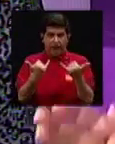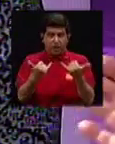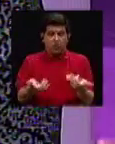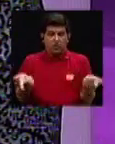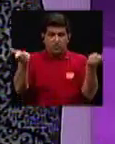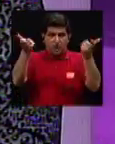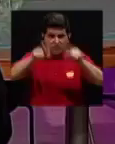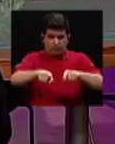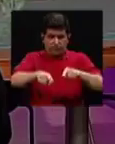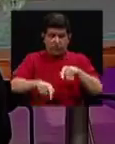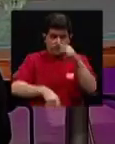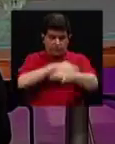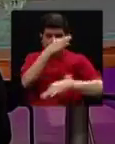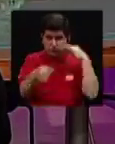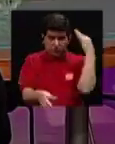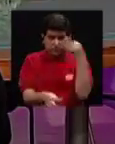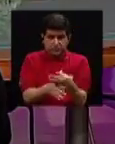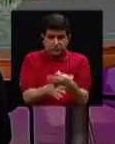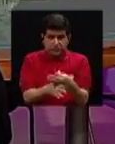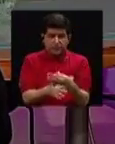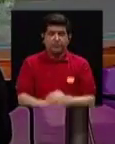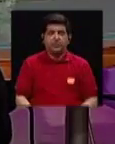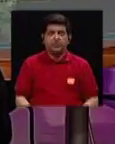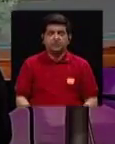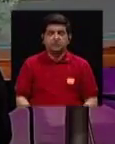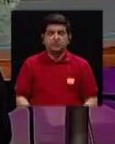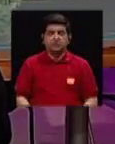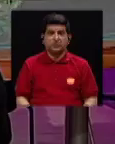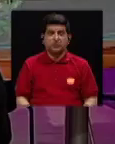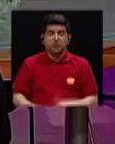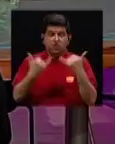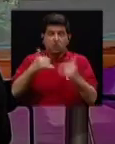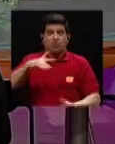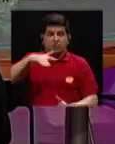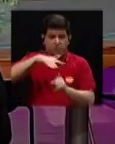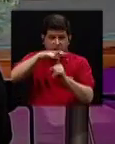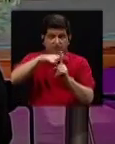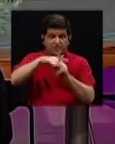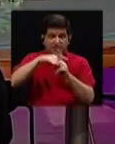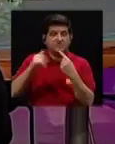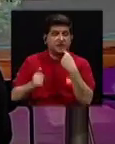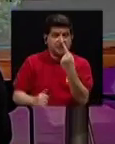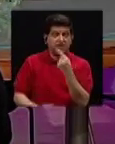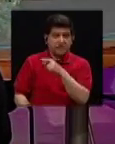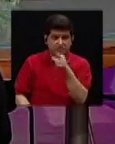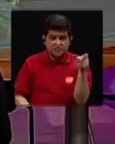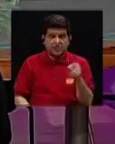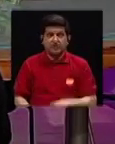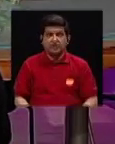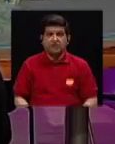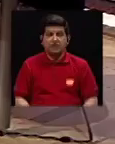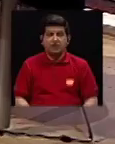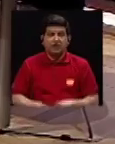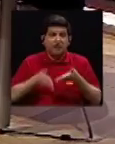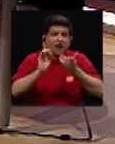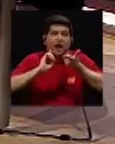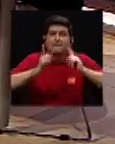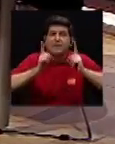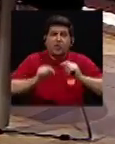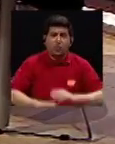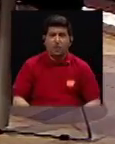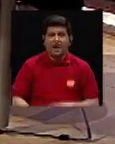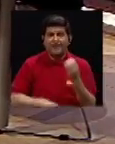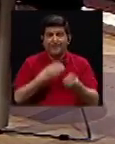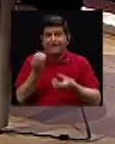ahora eh frente a un fenómeno digamos de esta magnitud y de esta naturaleza como lo han sugerido ustedes qué